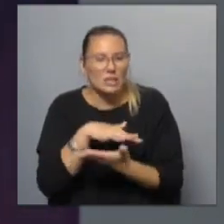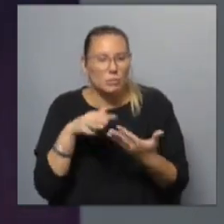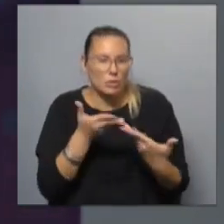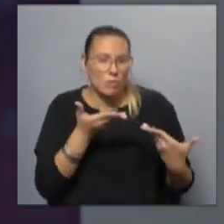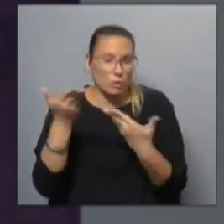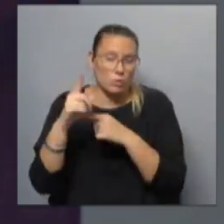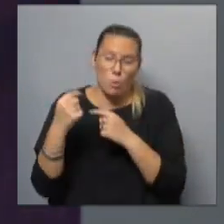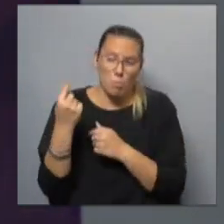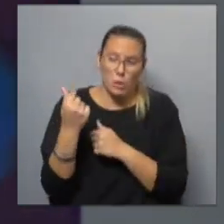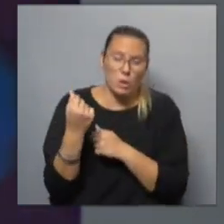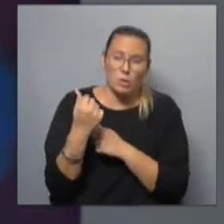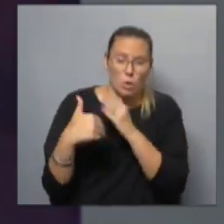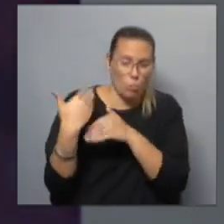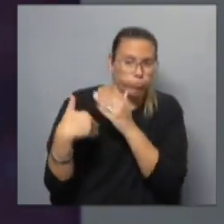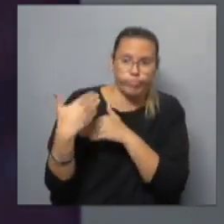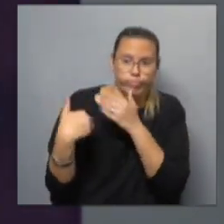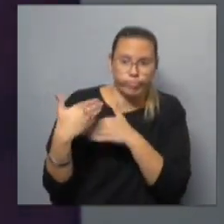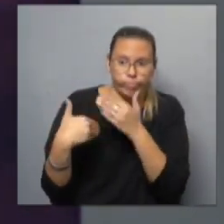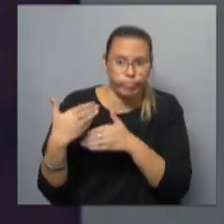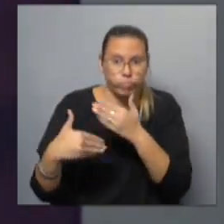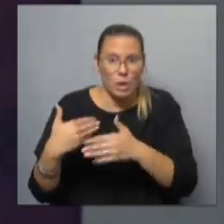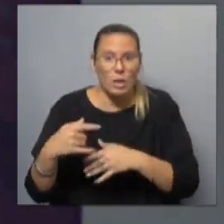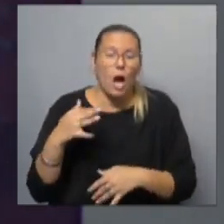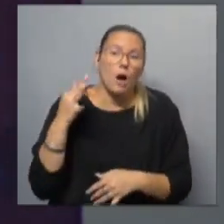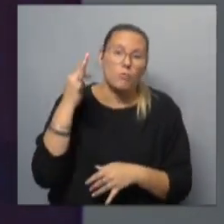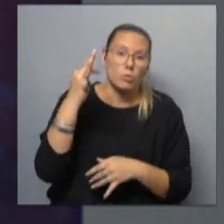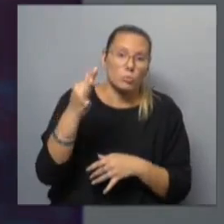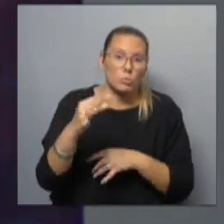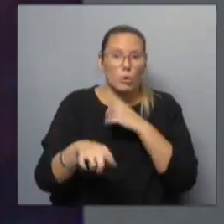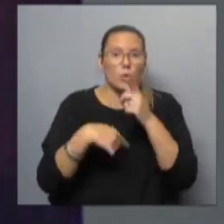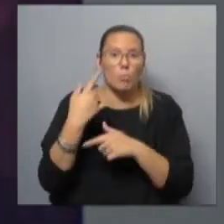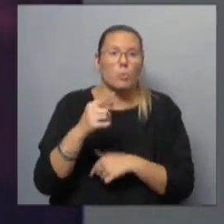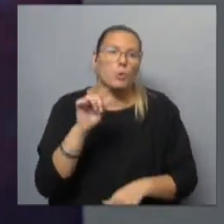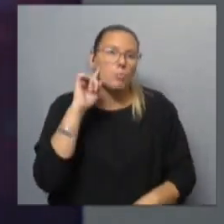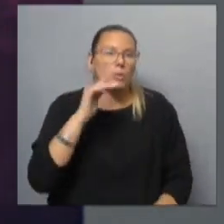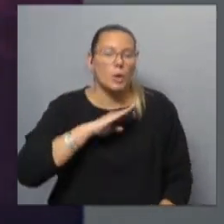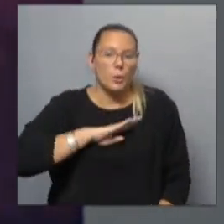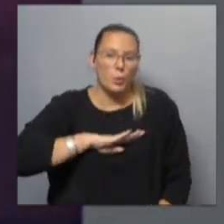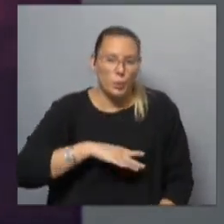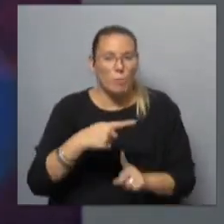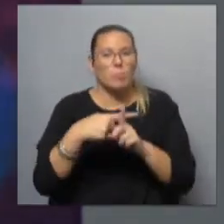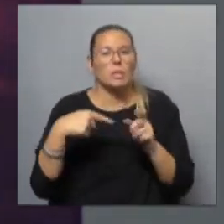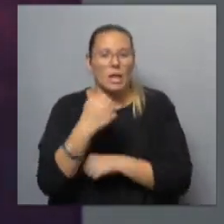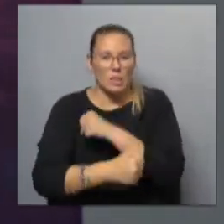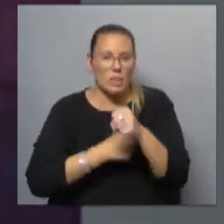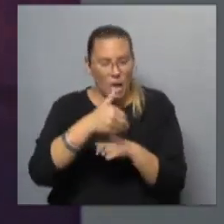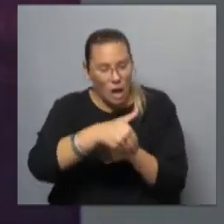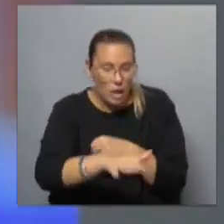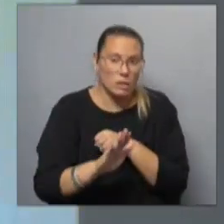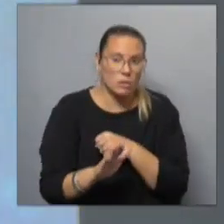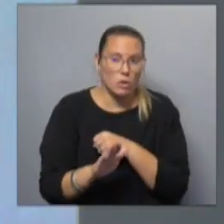paralelo, los precios siguen su dinámica y hay quienes entienden que a la larga, luego del alivio que podría darse desde mitad de año,